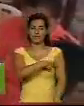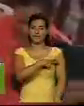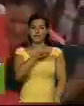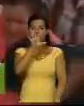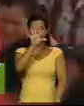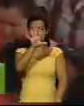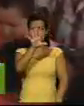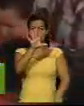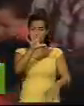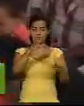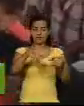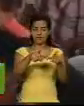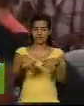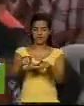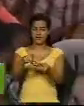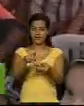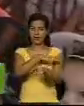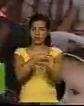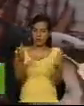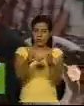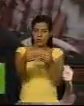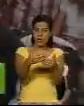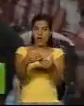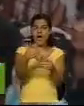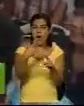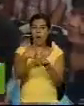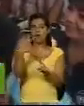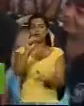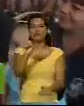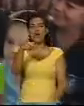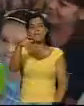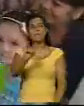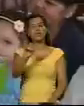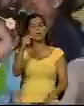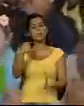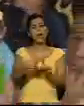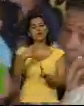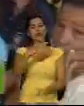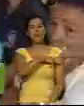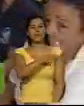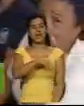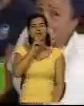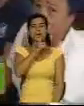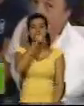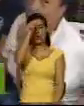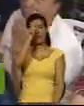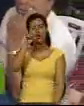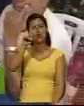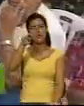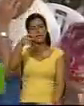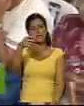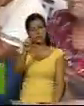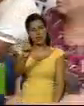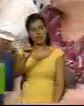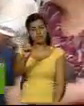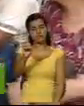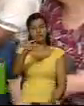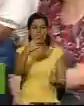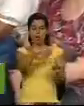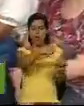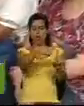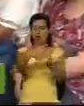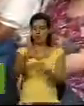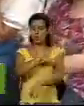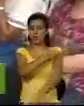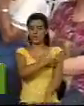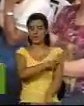5 cajas regionales, un SAPI Chacao y un hospital del Domingo Luciane. El resto de los ambulatorios y